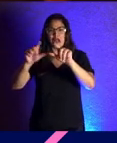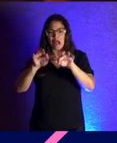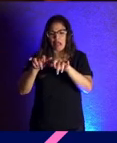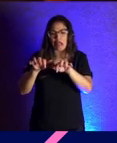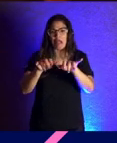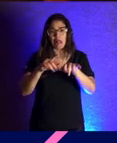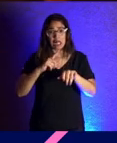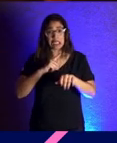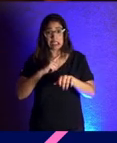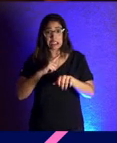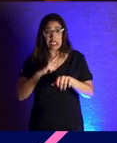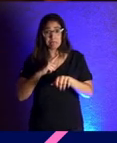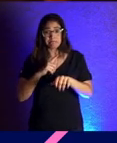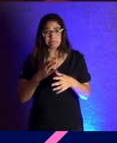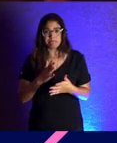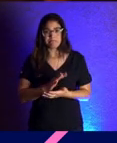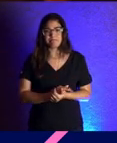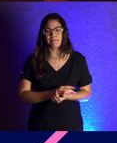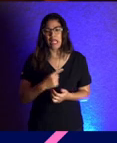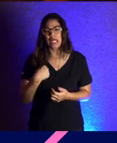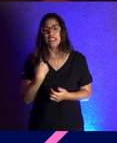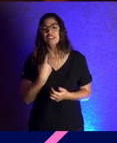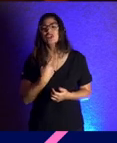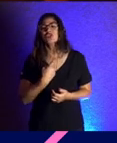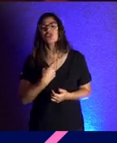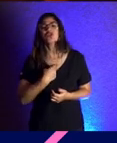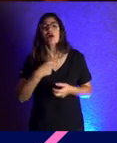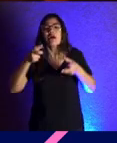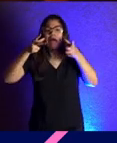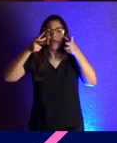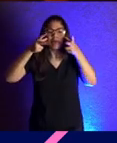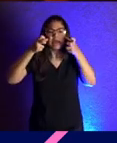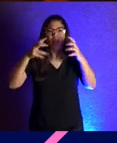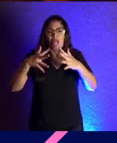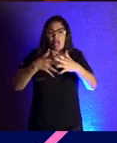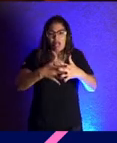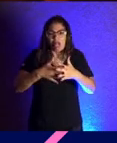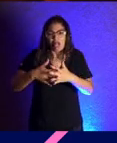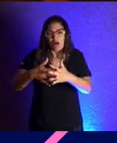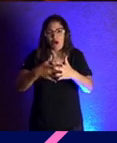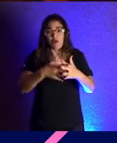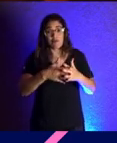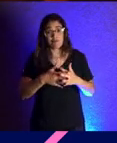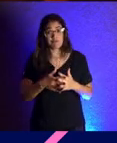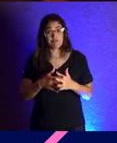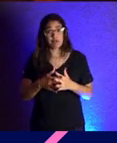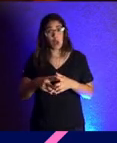digital pues tenemos un conflicto que ha sido muy rápido